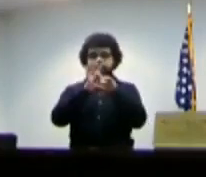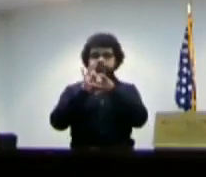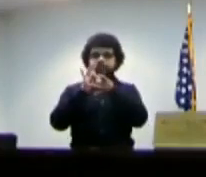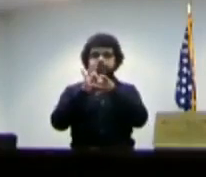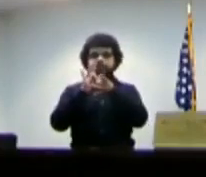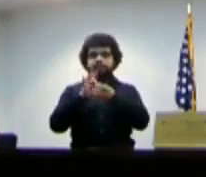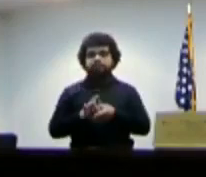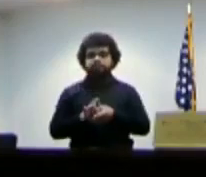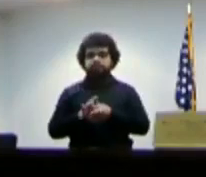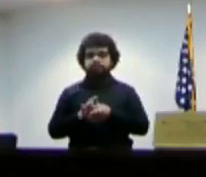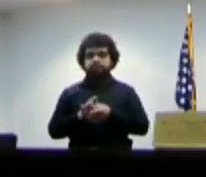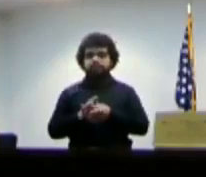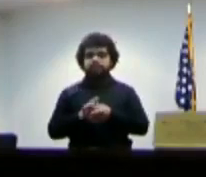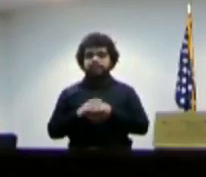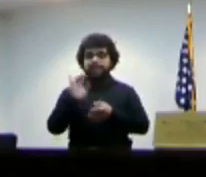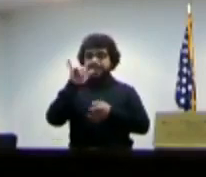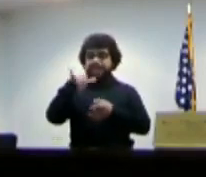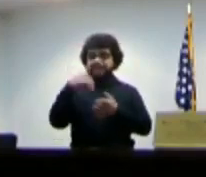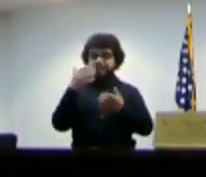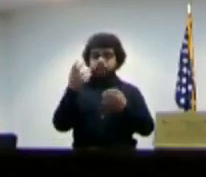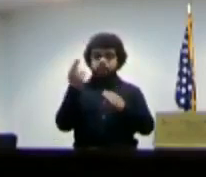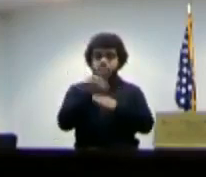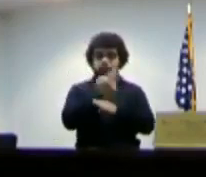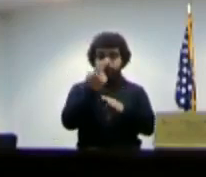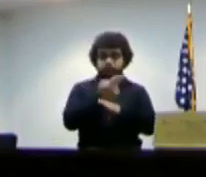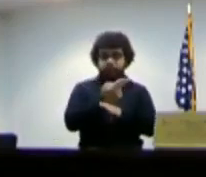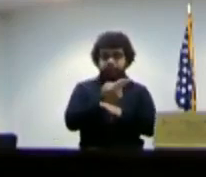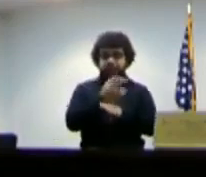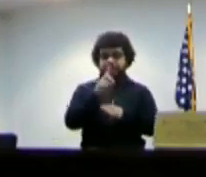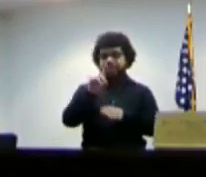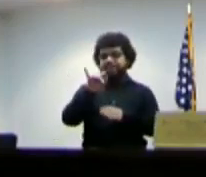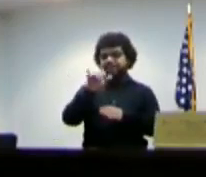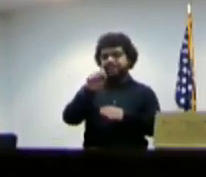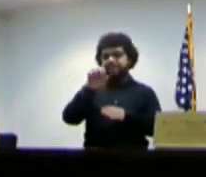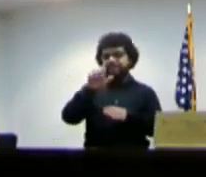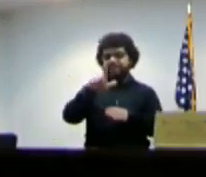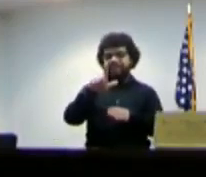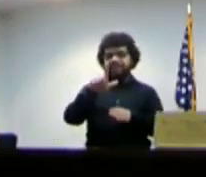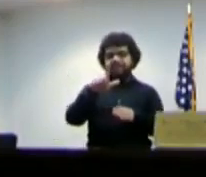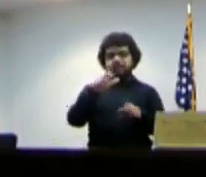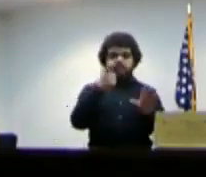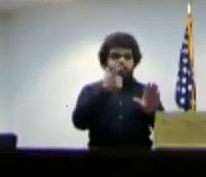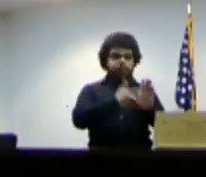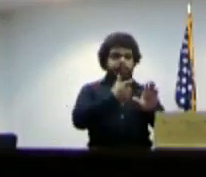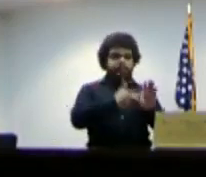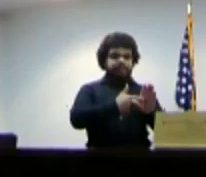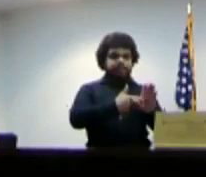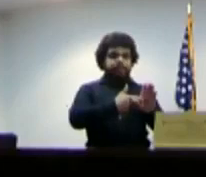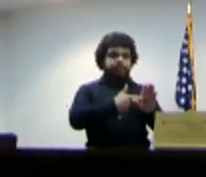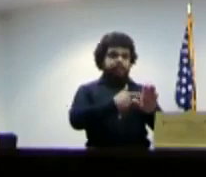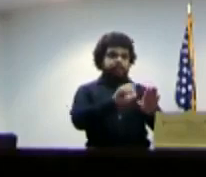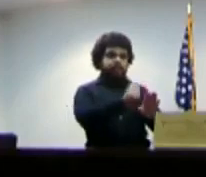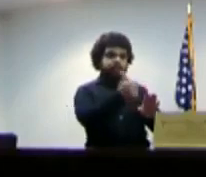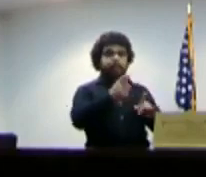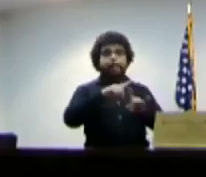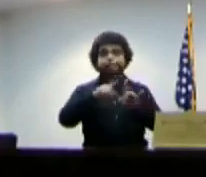esas utilizan diésel como combustible alterno, pero el combustible principal es gas